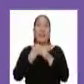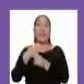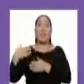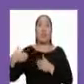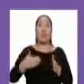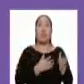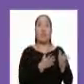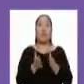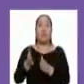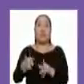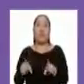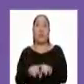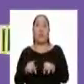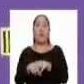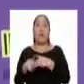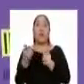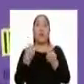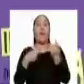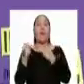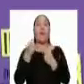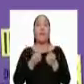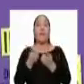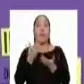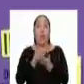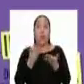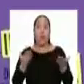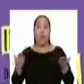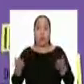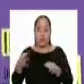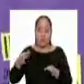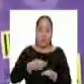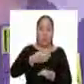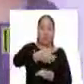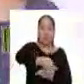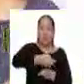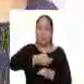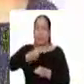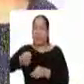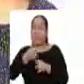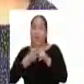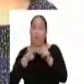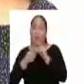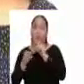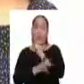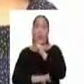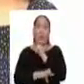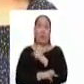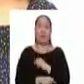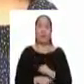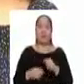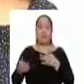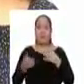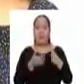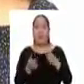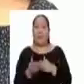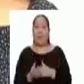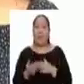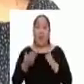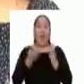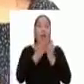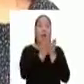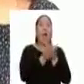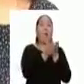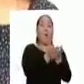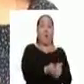el flujo de mercancías que circulan en el interior de los diferentes países. En cuanto a las vías de comunicación acuáticas, en el